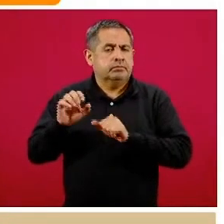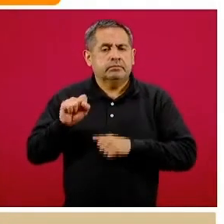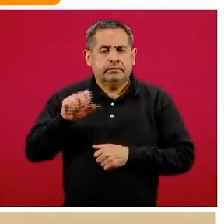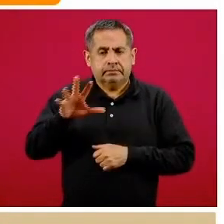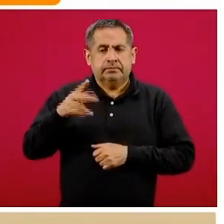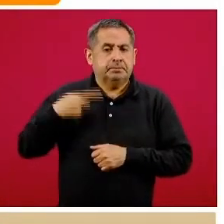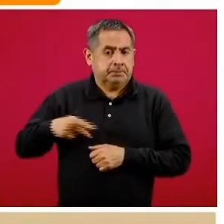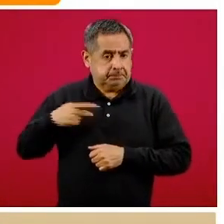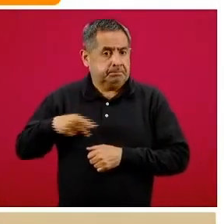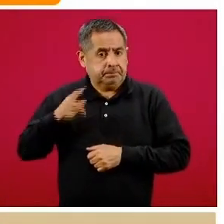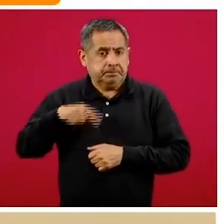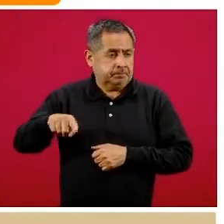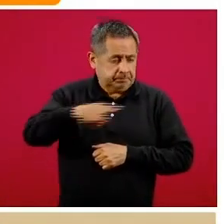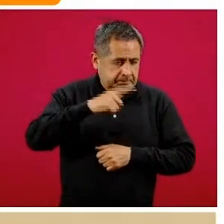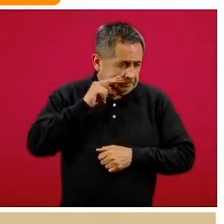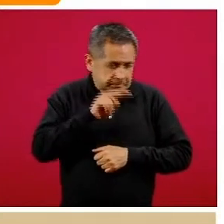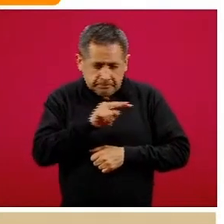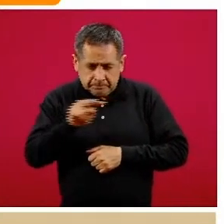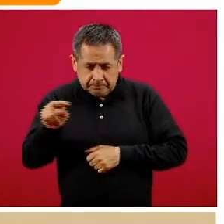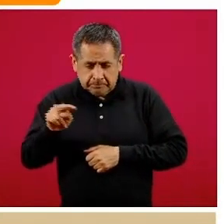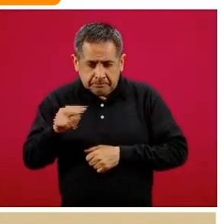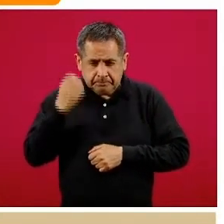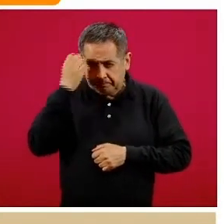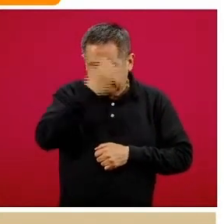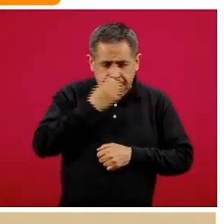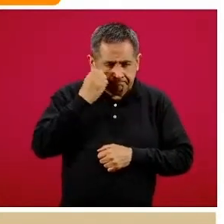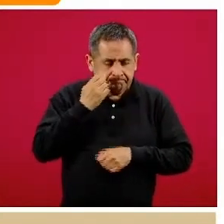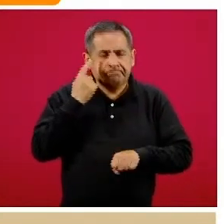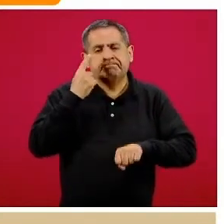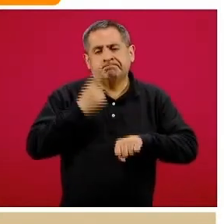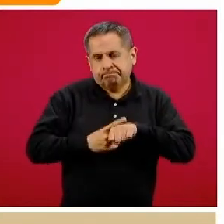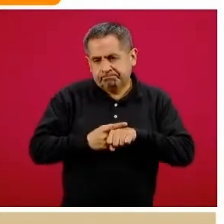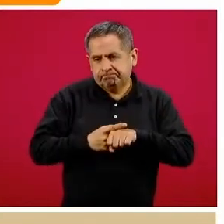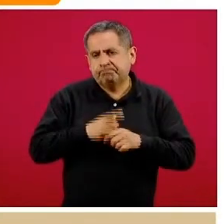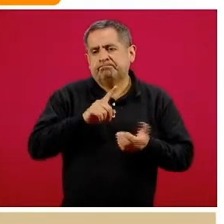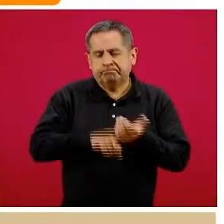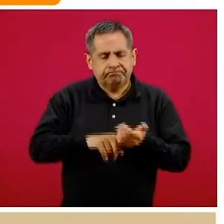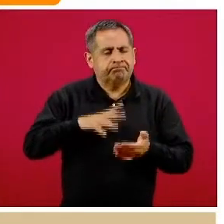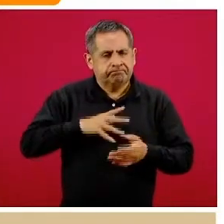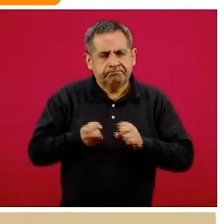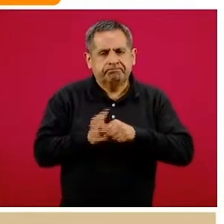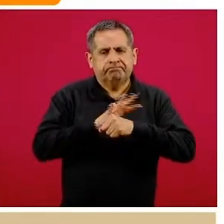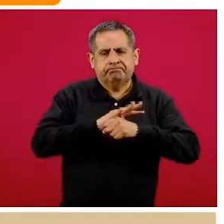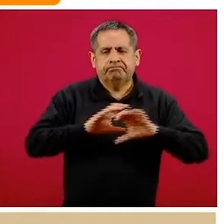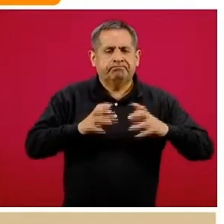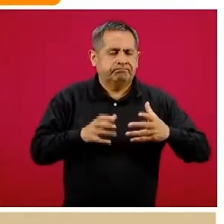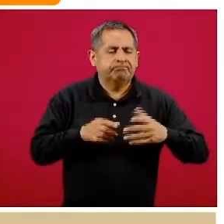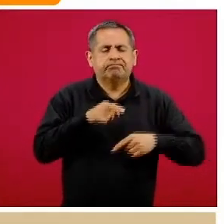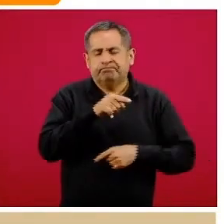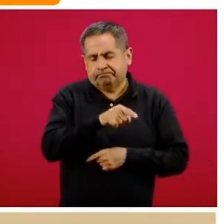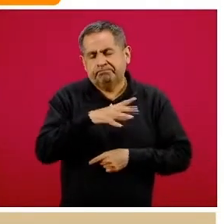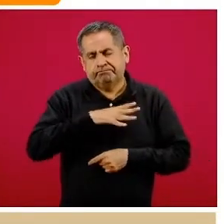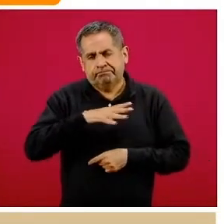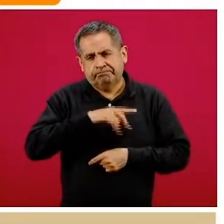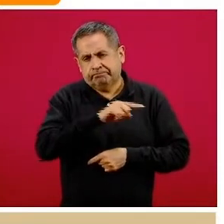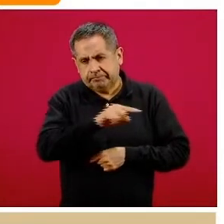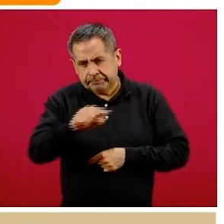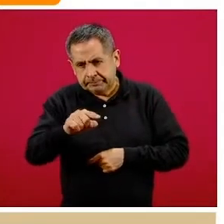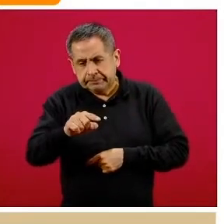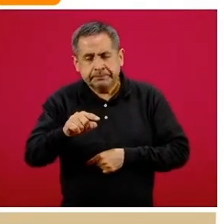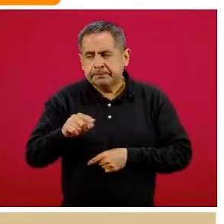761.665 personas que han sido diagnosticadas como positivas al virus SARS-CoV-2 en el Sistema Nacional de